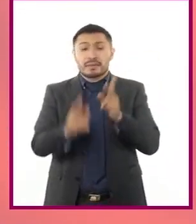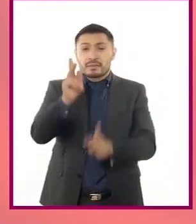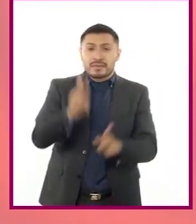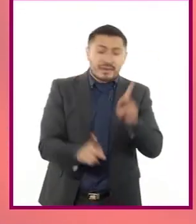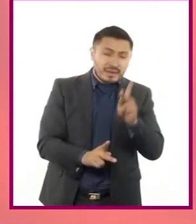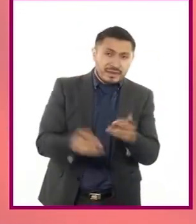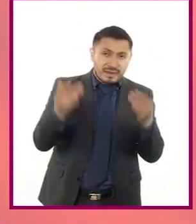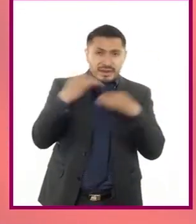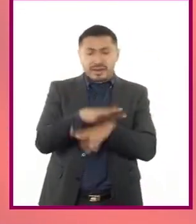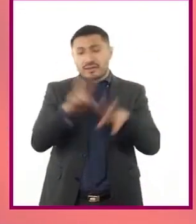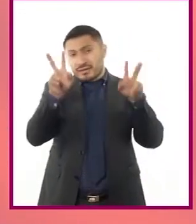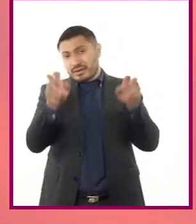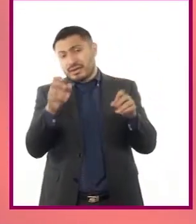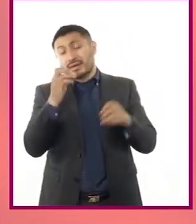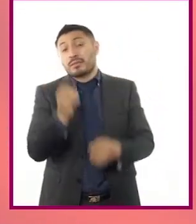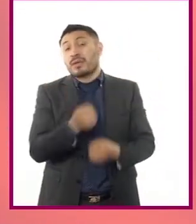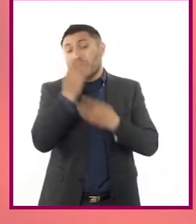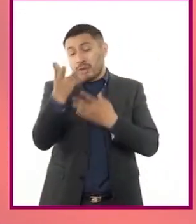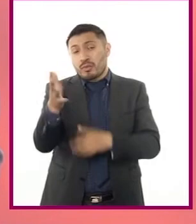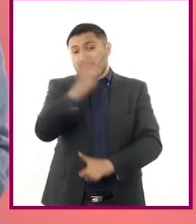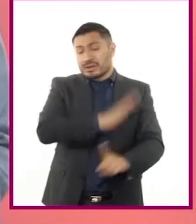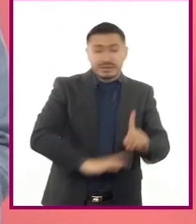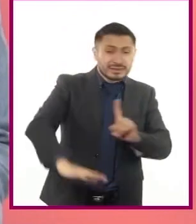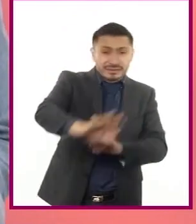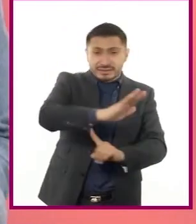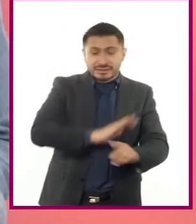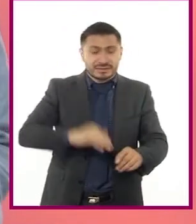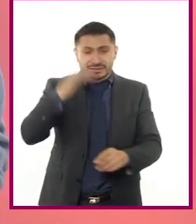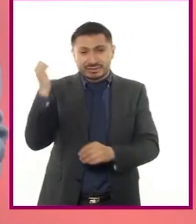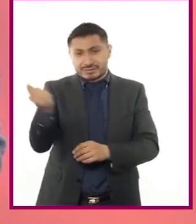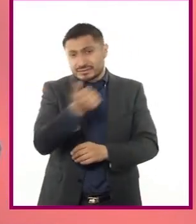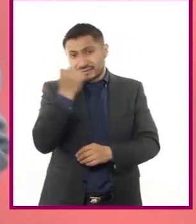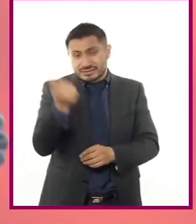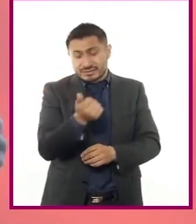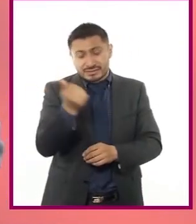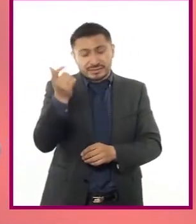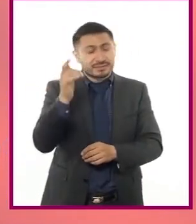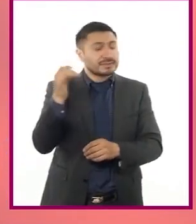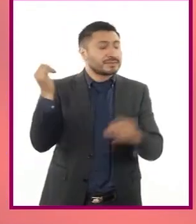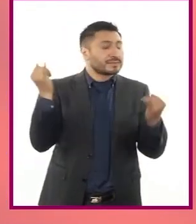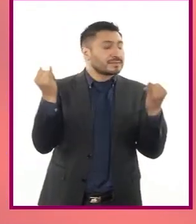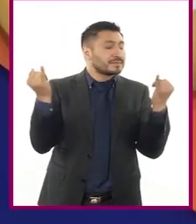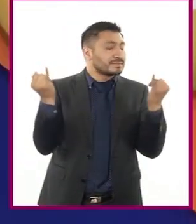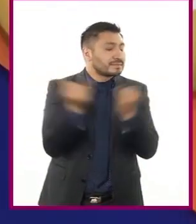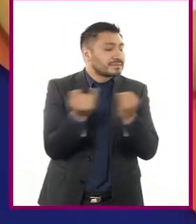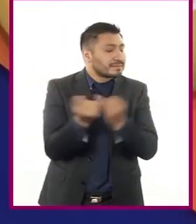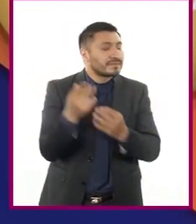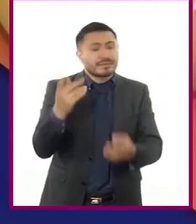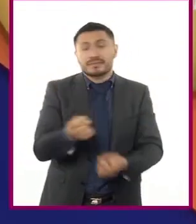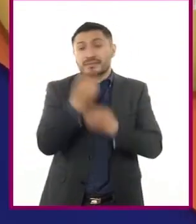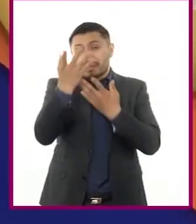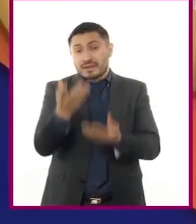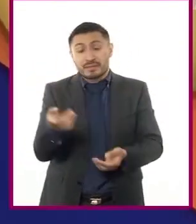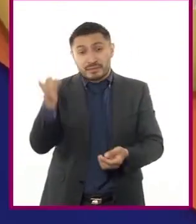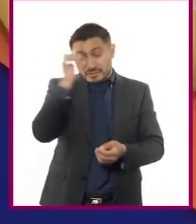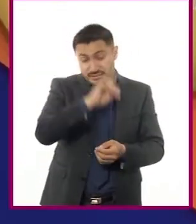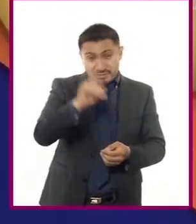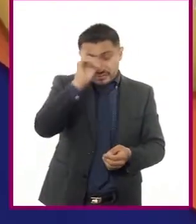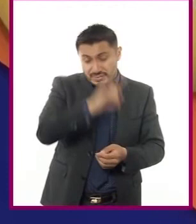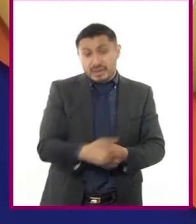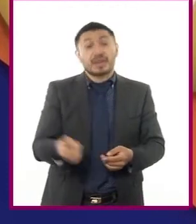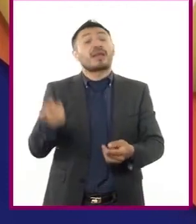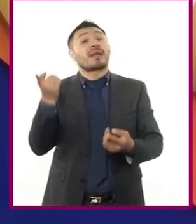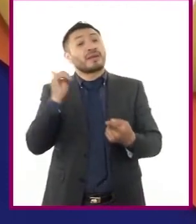de la poesía y del mundo social que enmarca a los poemas. ¿Qué podemos recomendarles? Pues, para